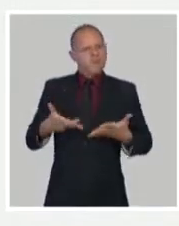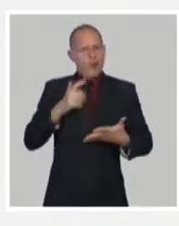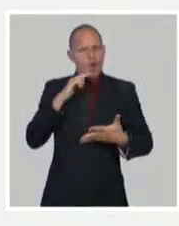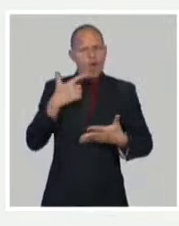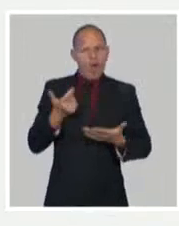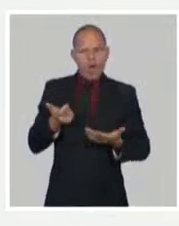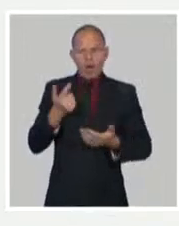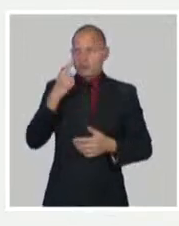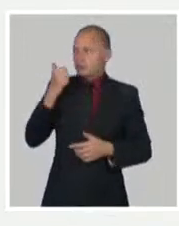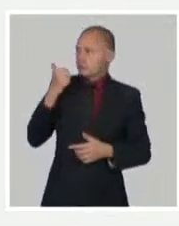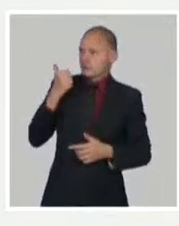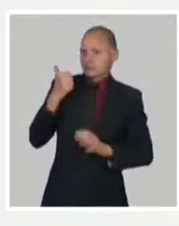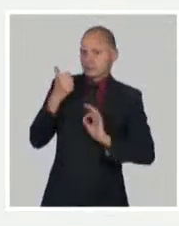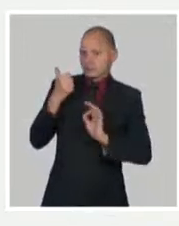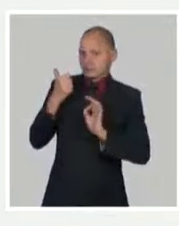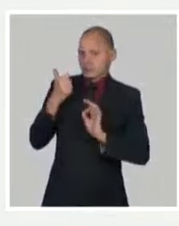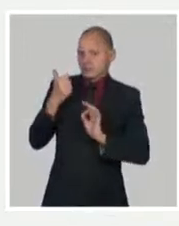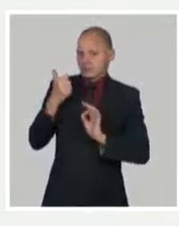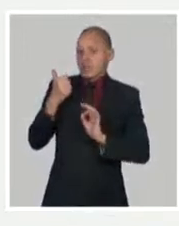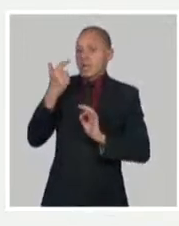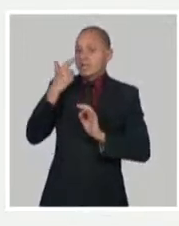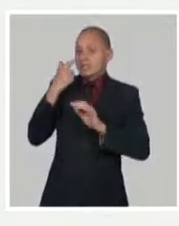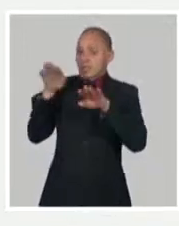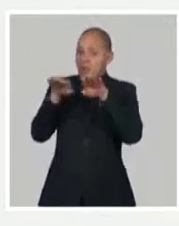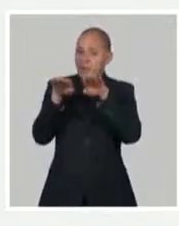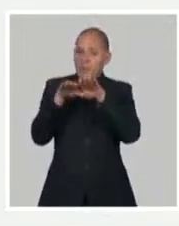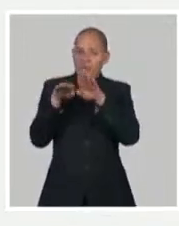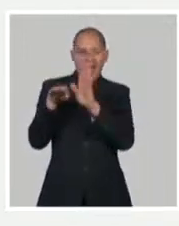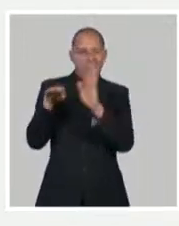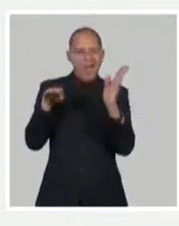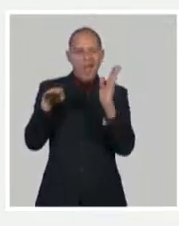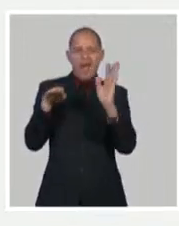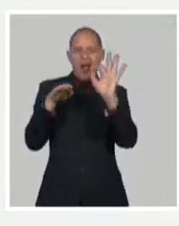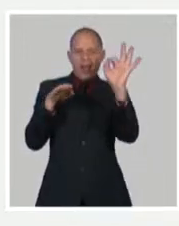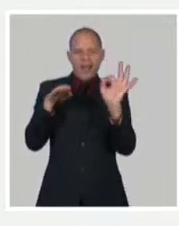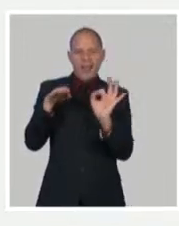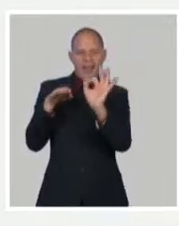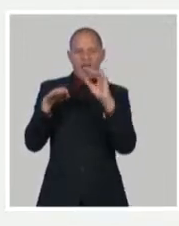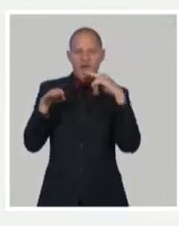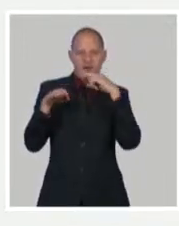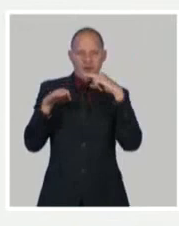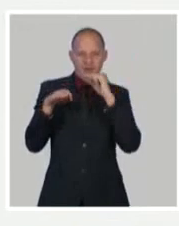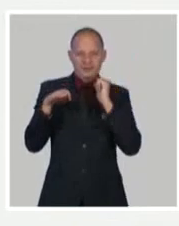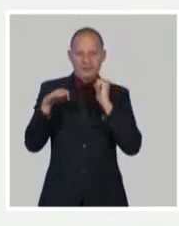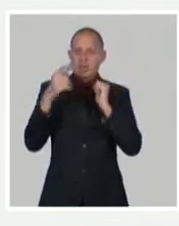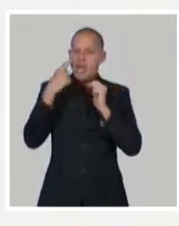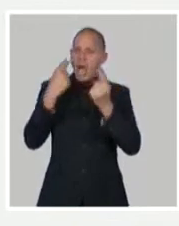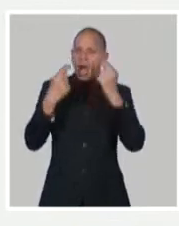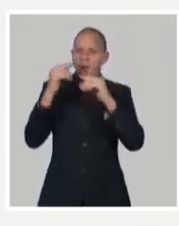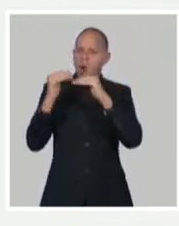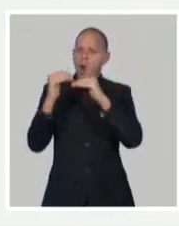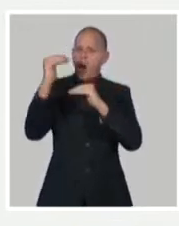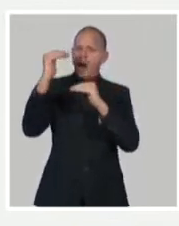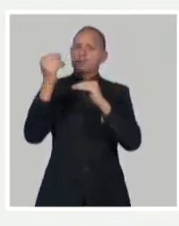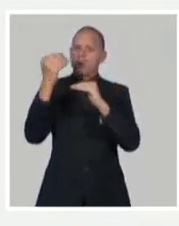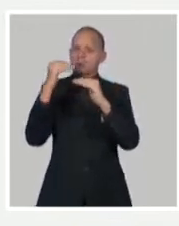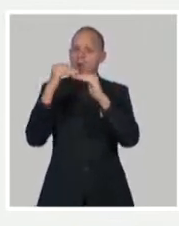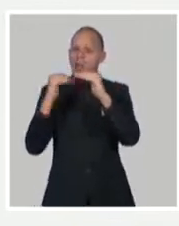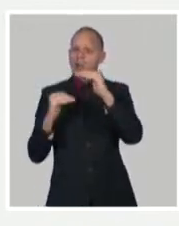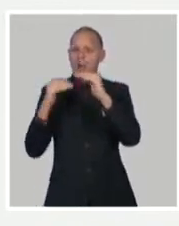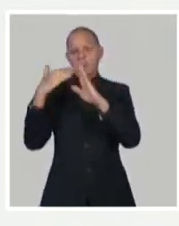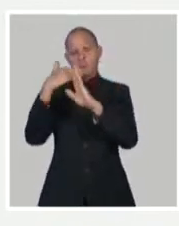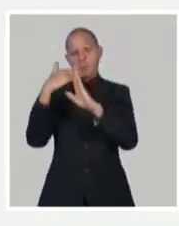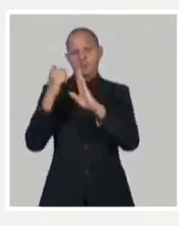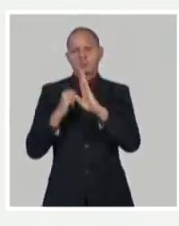arriba, similar al convaleciente, otro en la parte de medio y otro en la parte de abajo. Además, este ensayo demostró que la vacuna